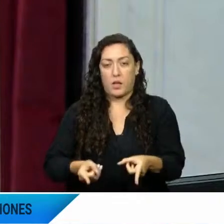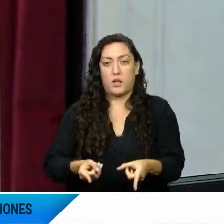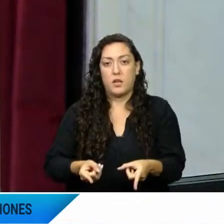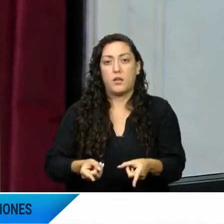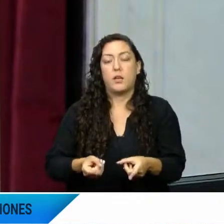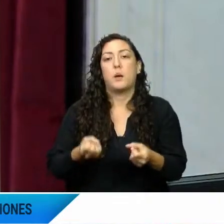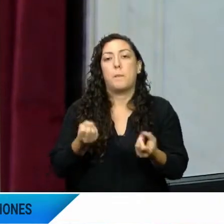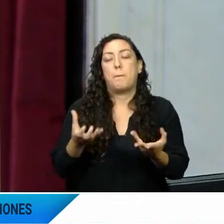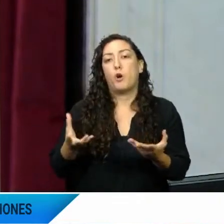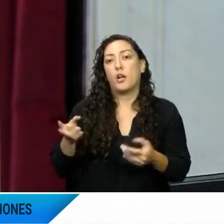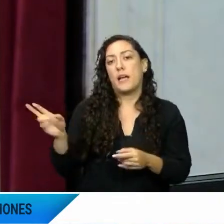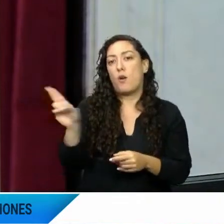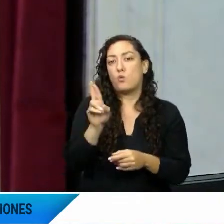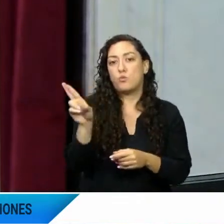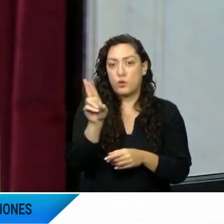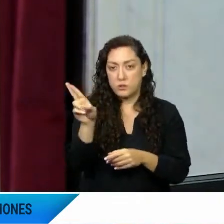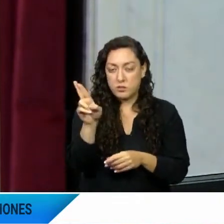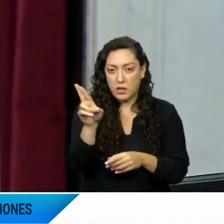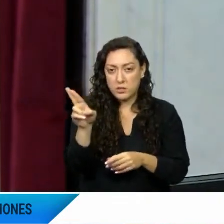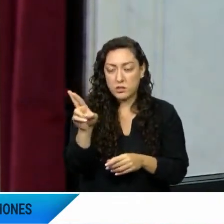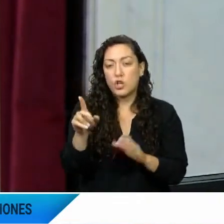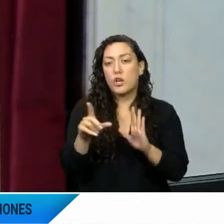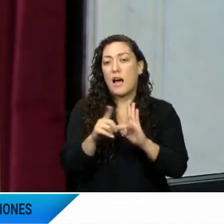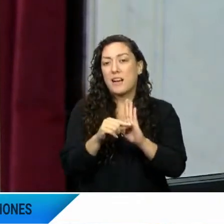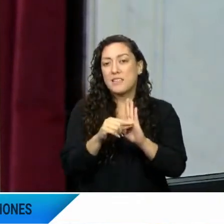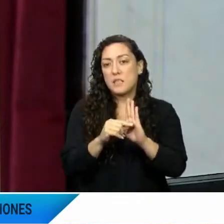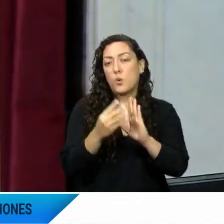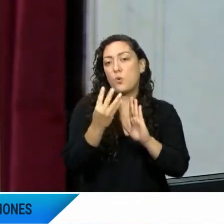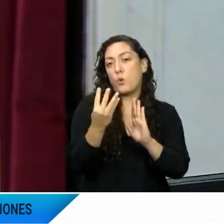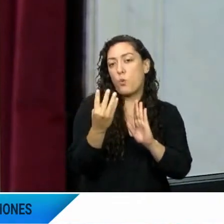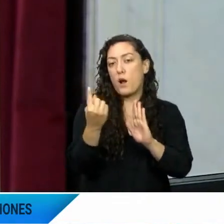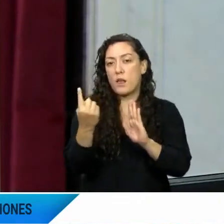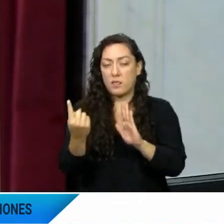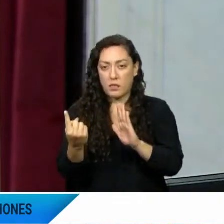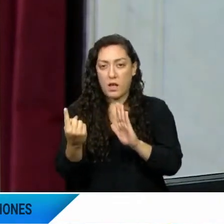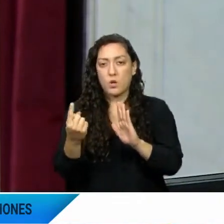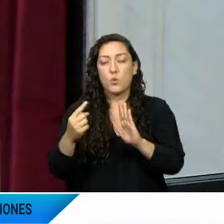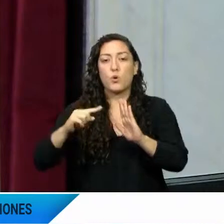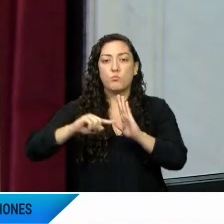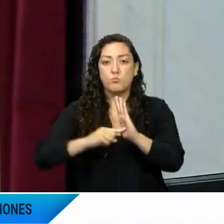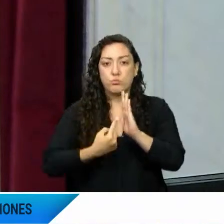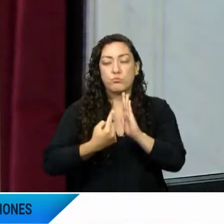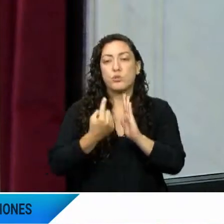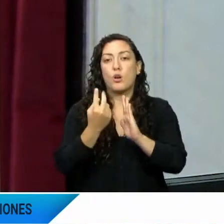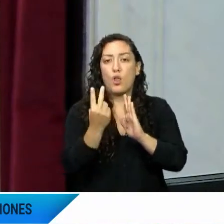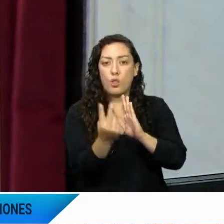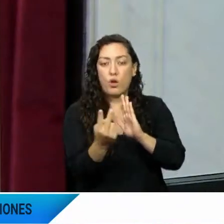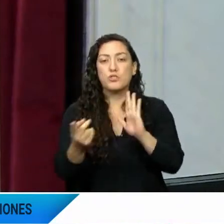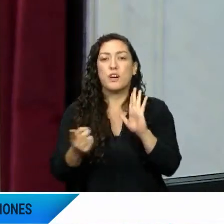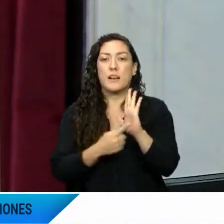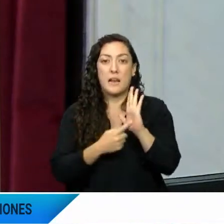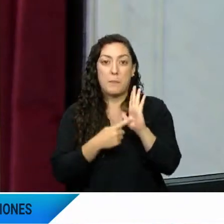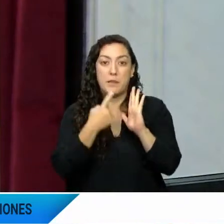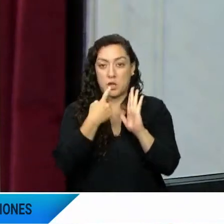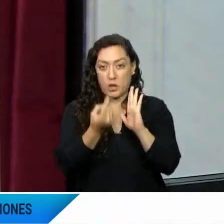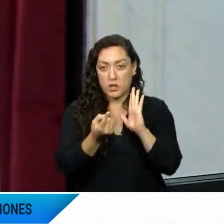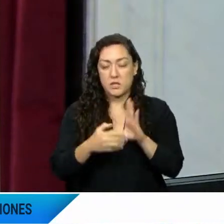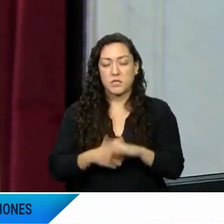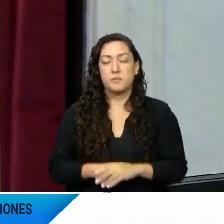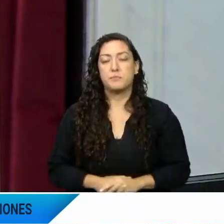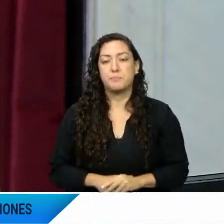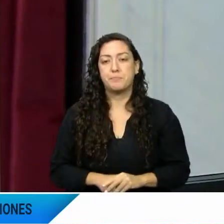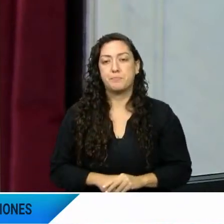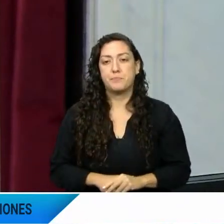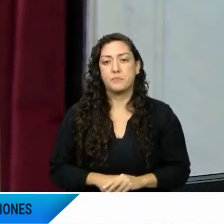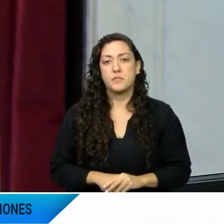la autorización que prevé el artículo 41, inciso 2 del reglamento. Entonces, sírvanse